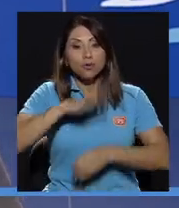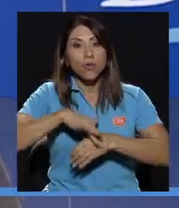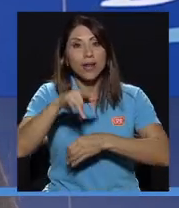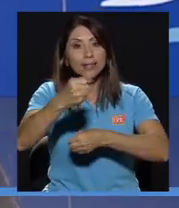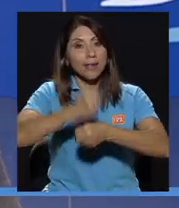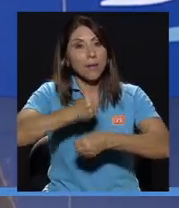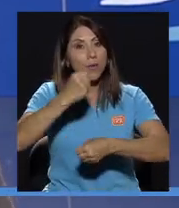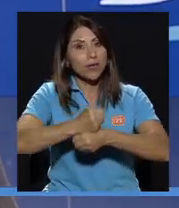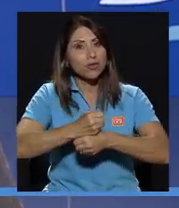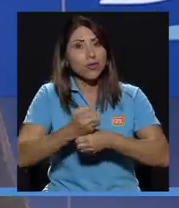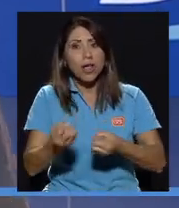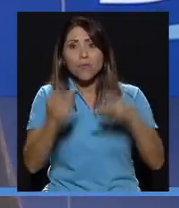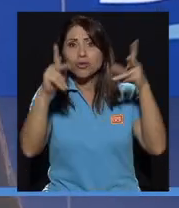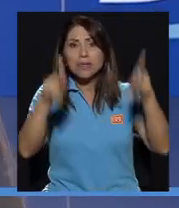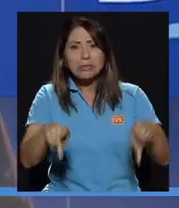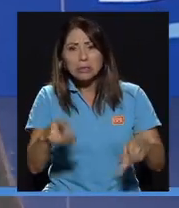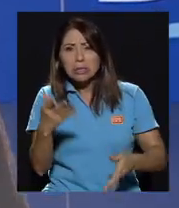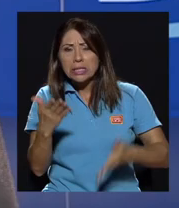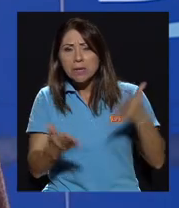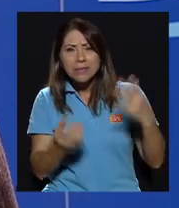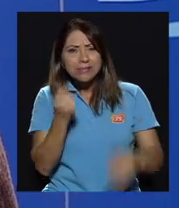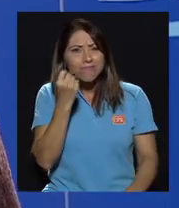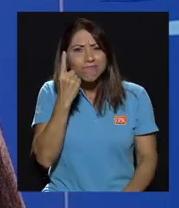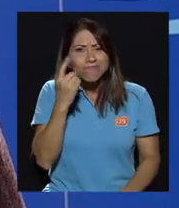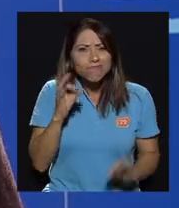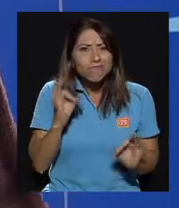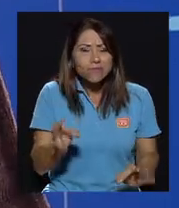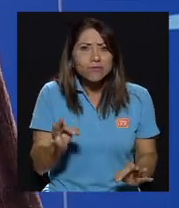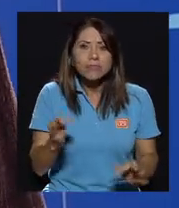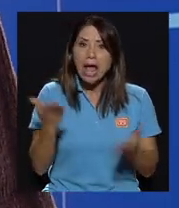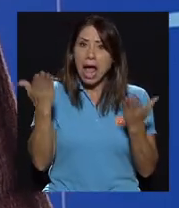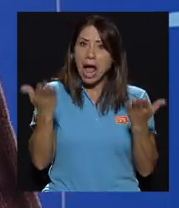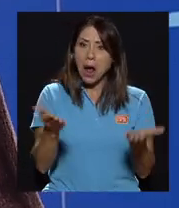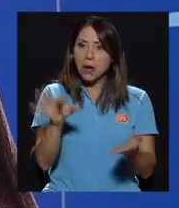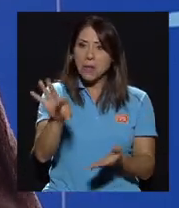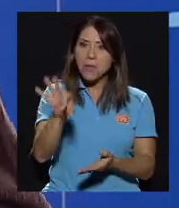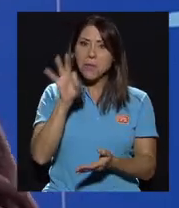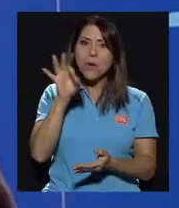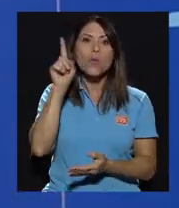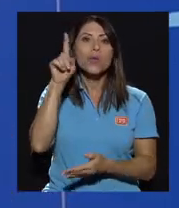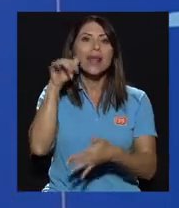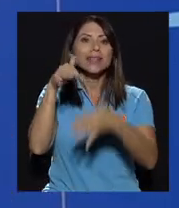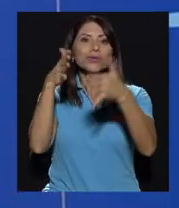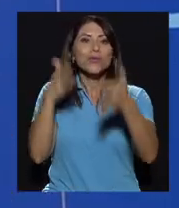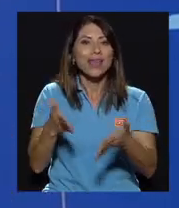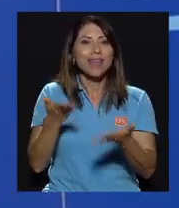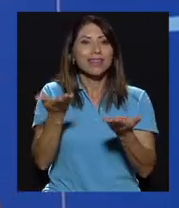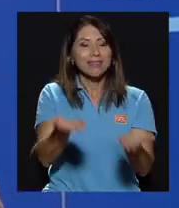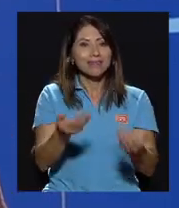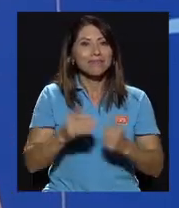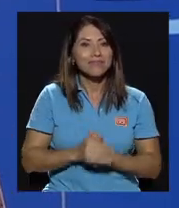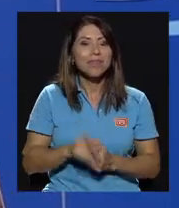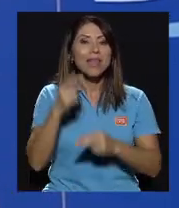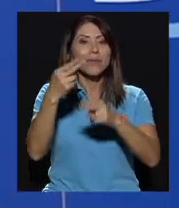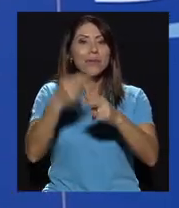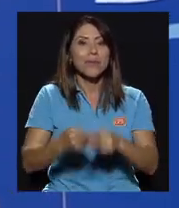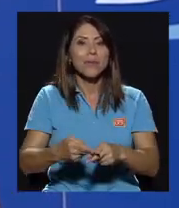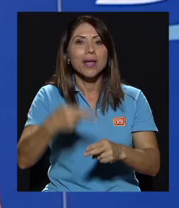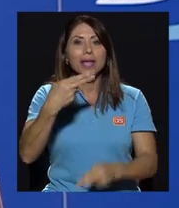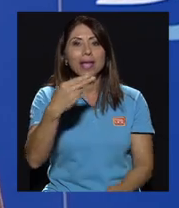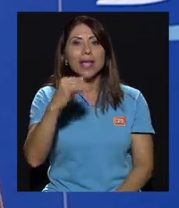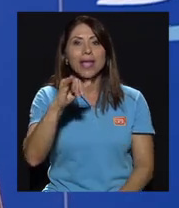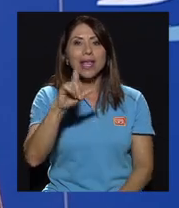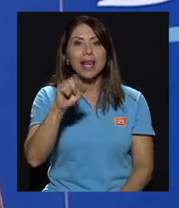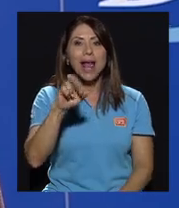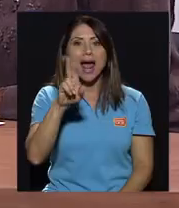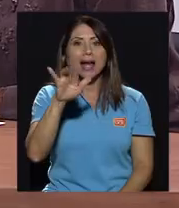profesión que tal vez no muchos entienden muy bien he querido traer esto en esta ocasión a una estudiante de esta unidad académica ella es